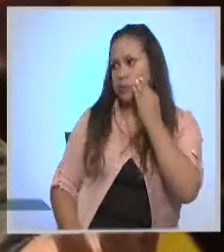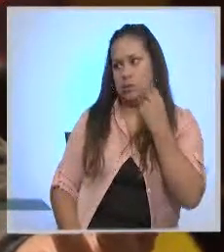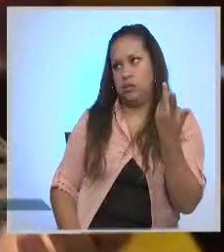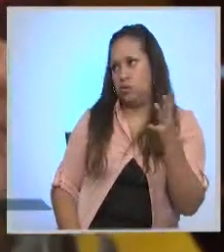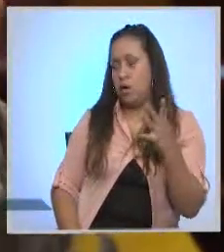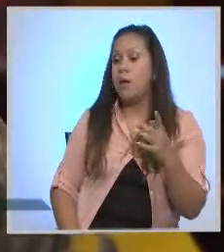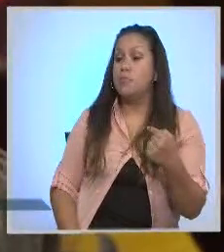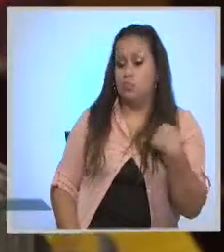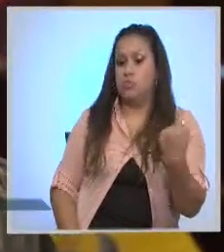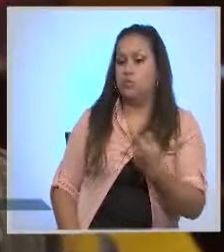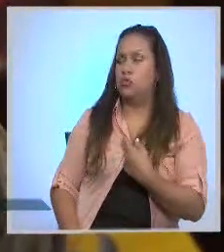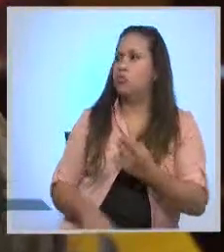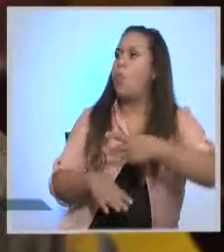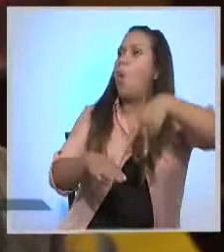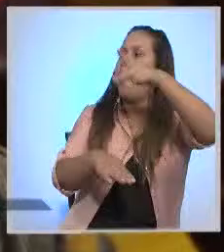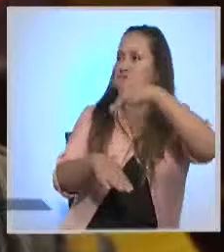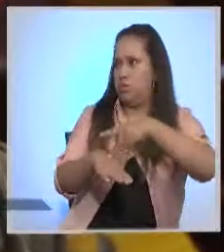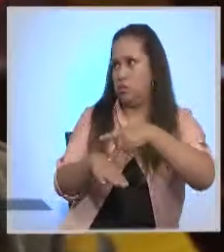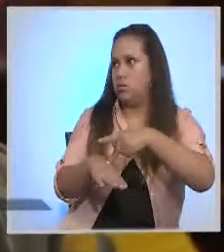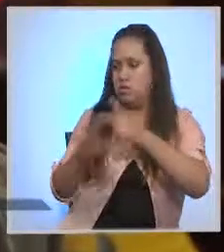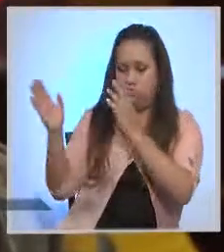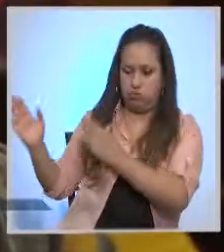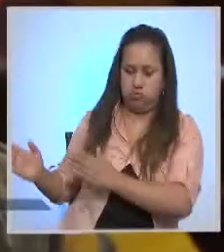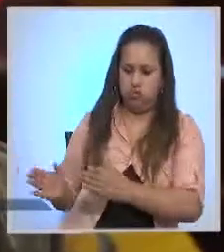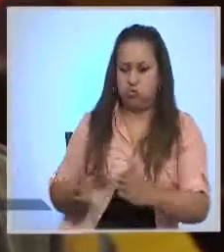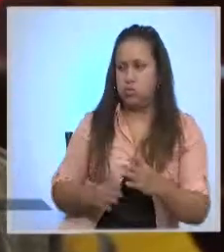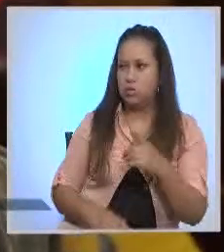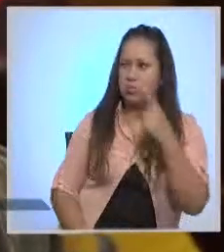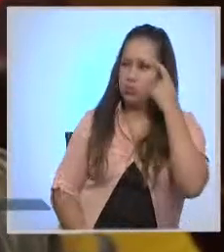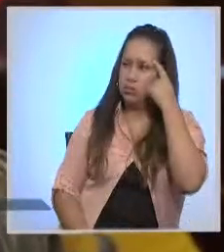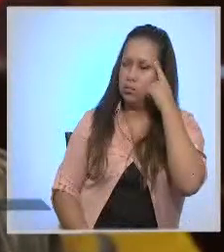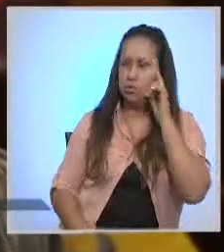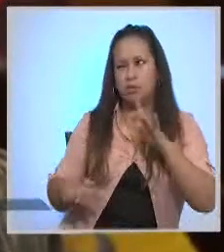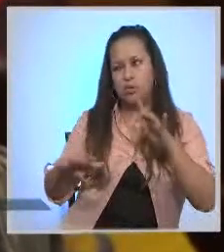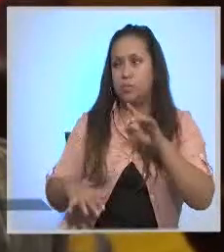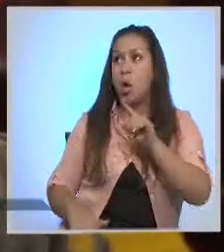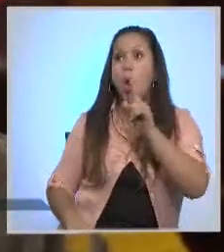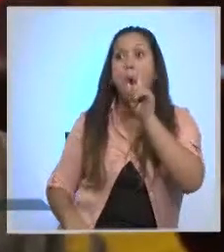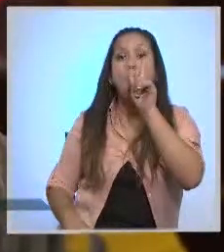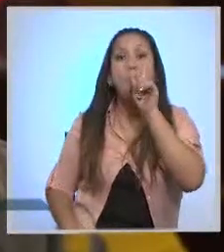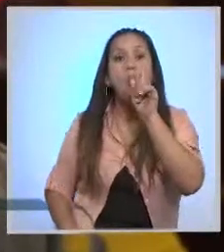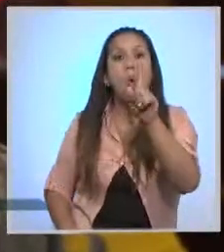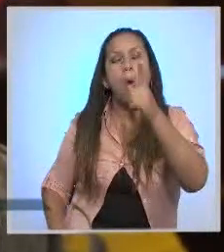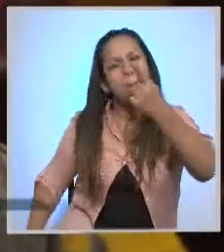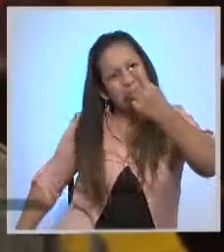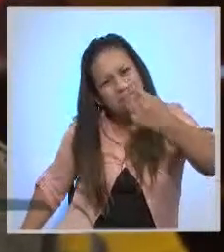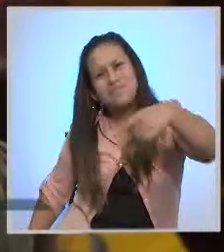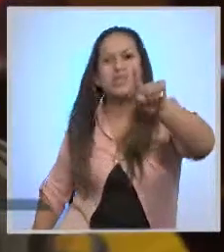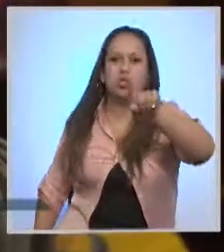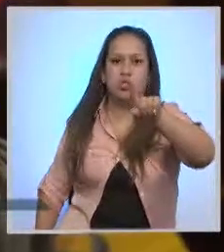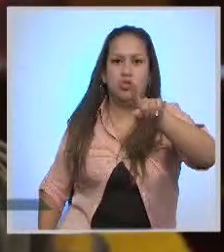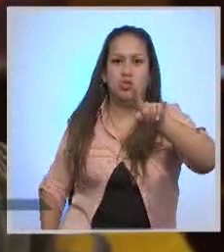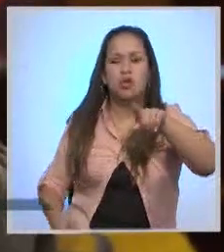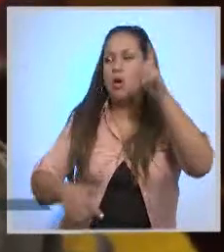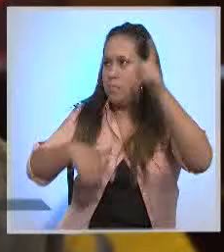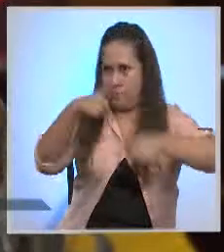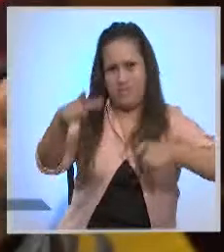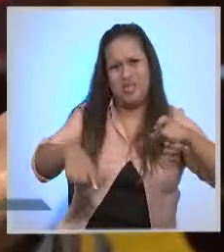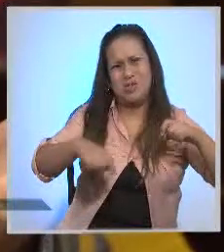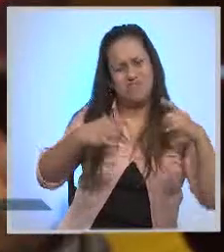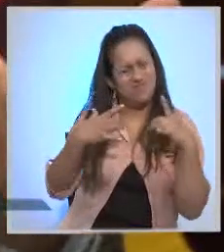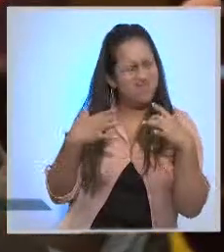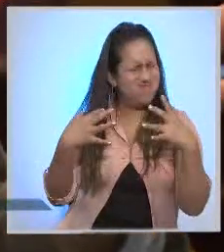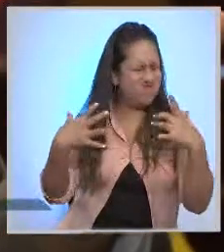profesionalismo sin embargo no se está calculado y se ha proyectado para un millón de personas pero acuérdese también fabricio de que no existe